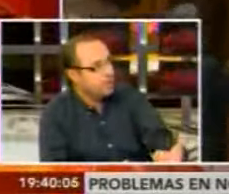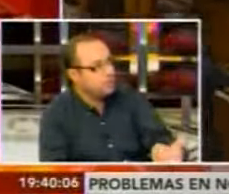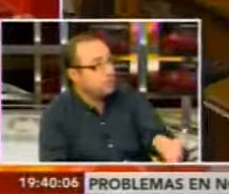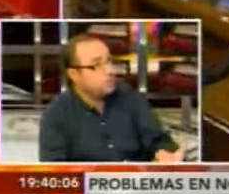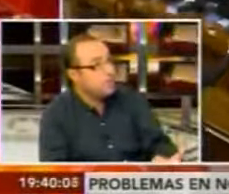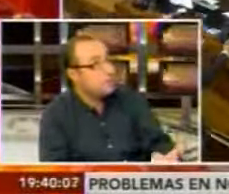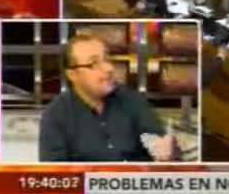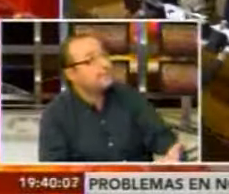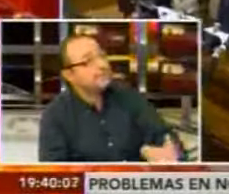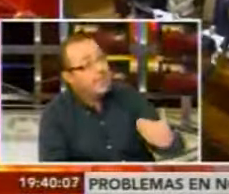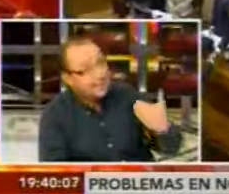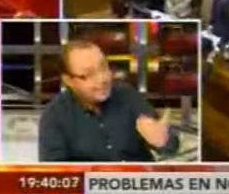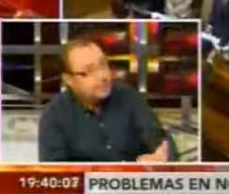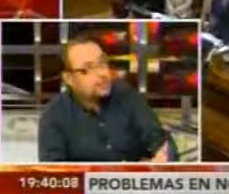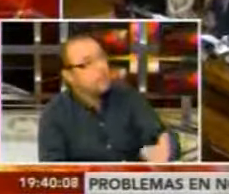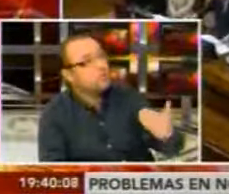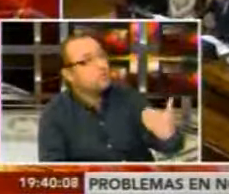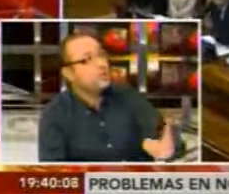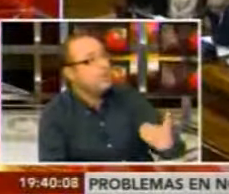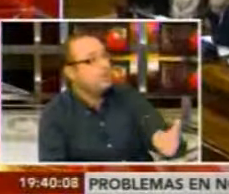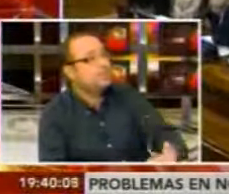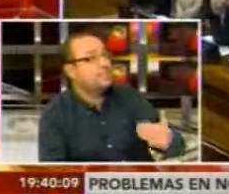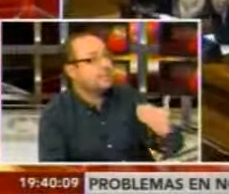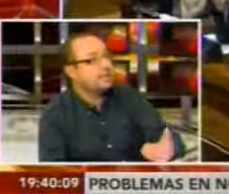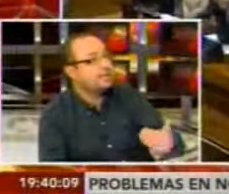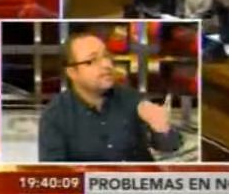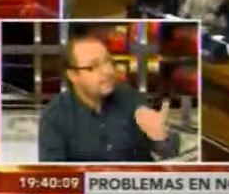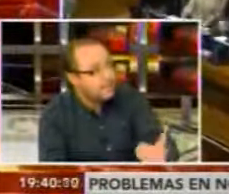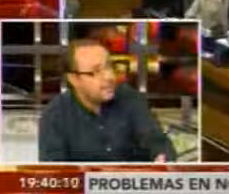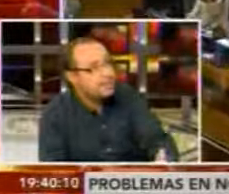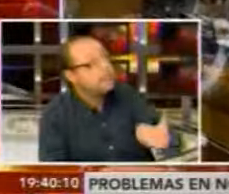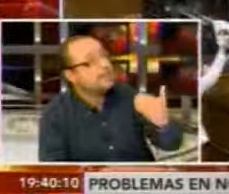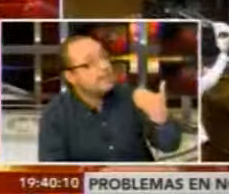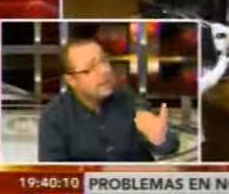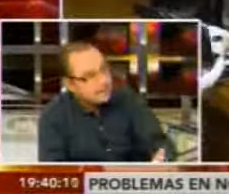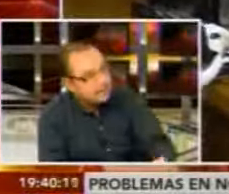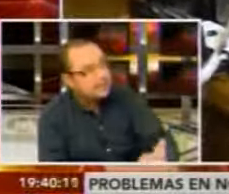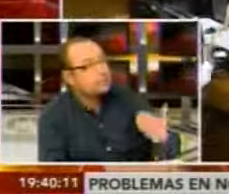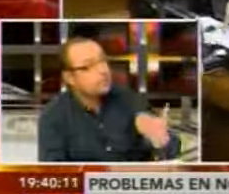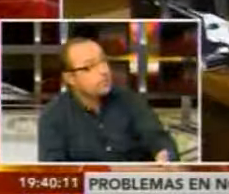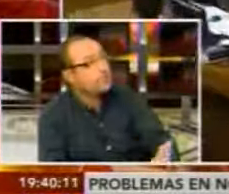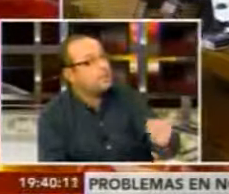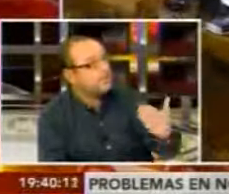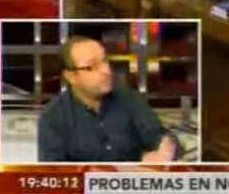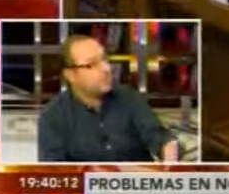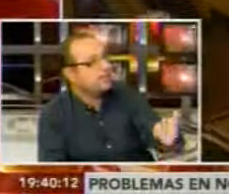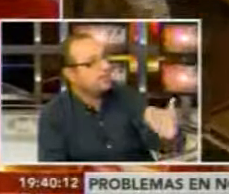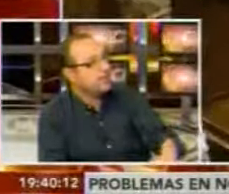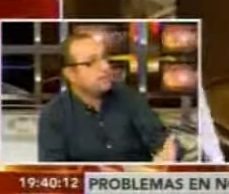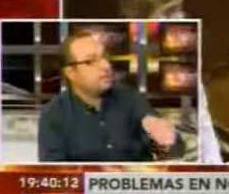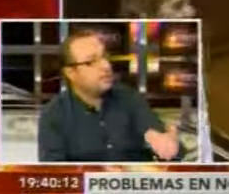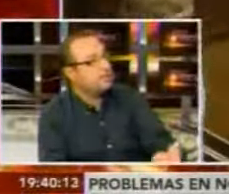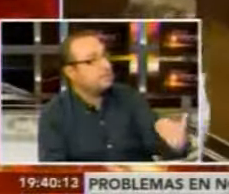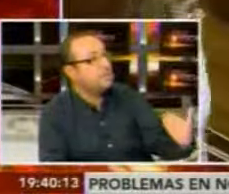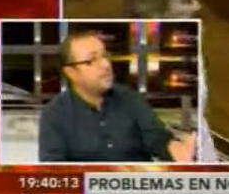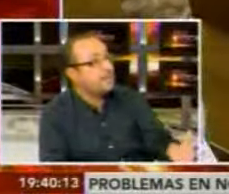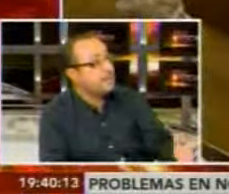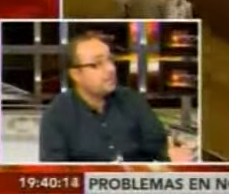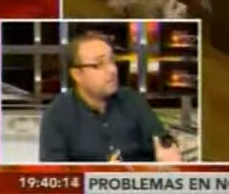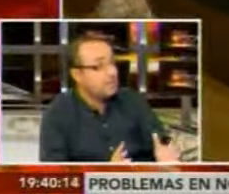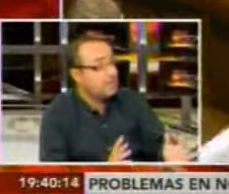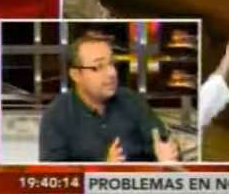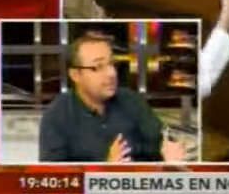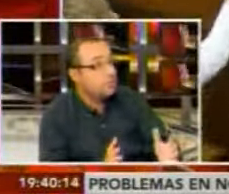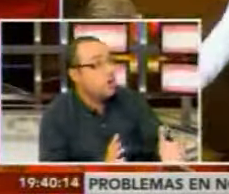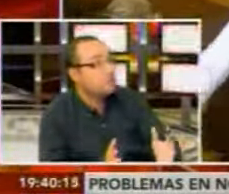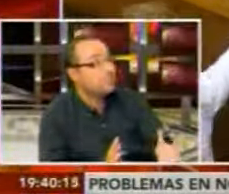guerra civil en la alianza con la disputa de liderazgo entre Piñera y estos liderazgos más o menos emergentes como el de Ossandón e